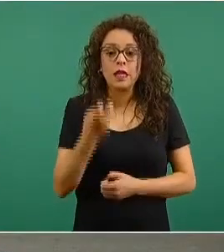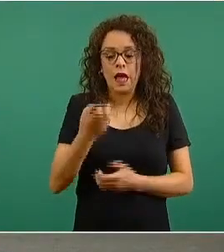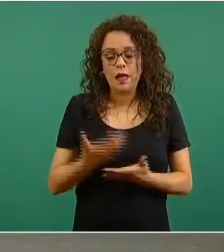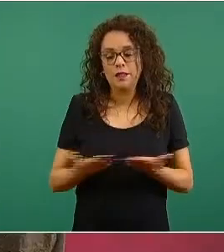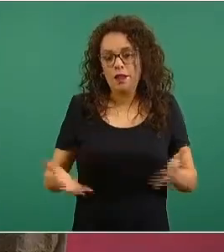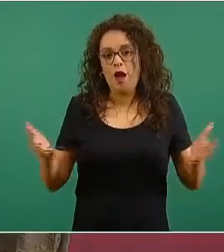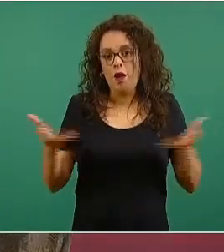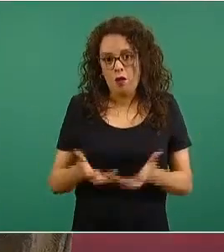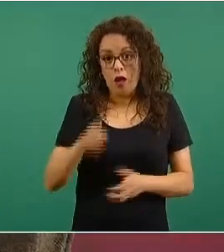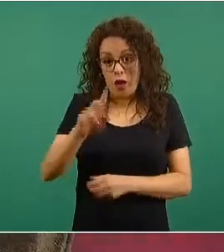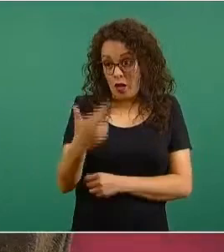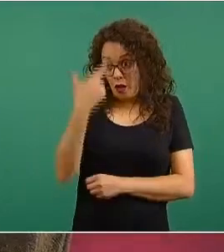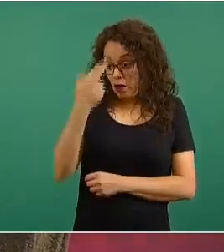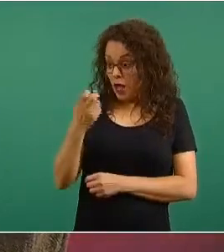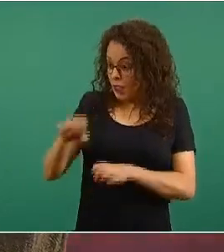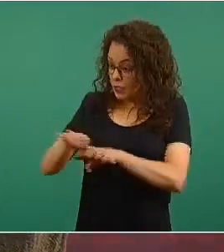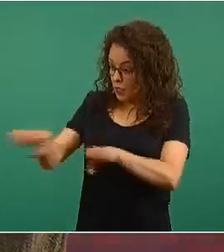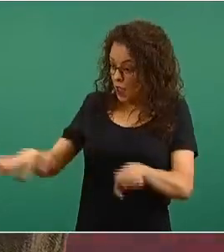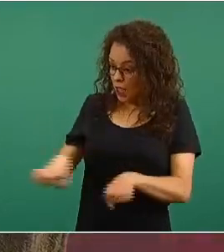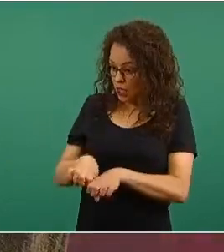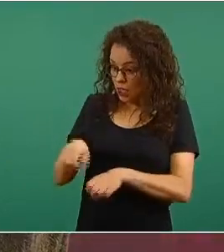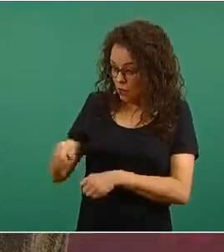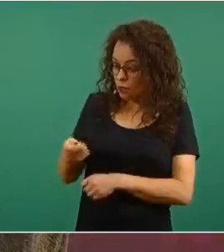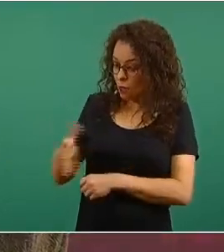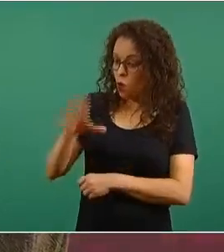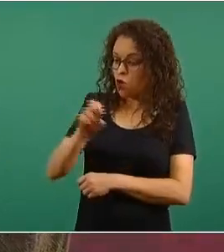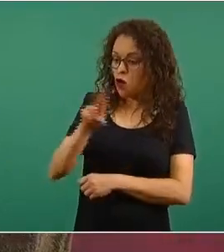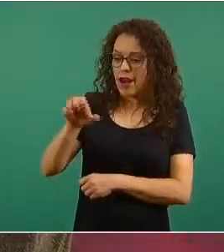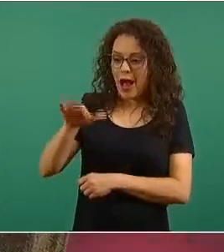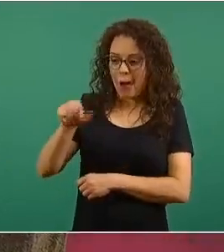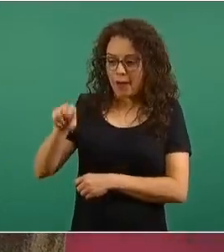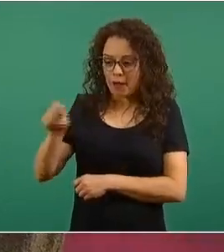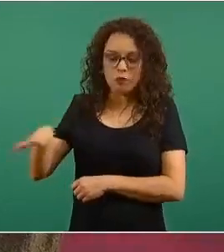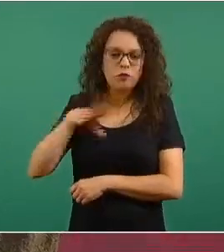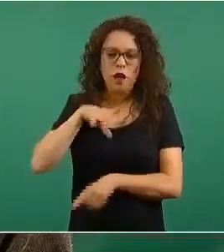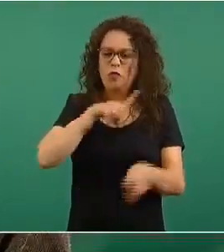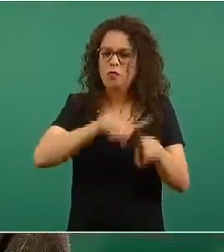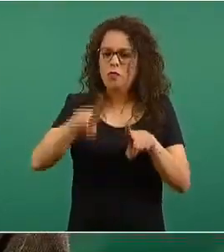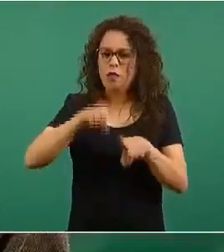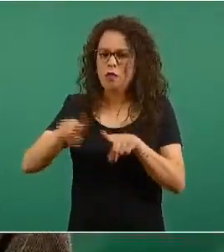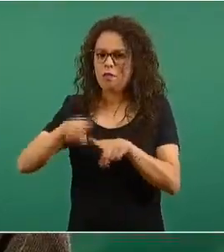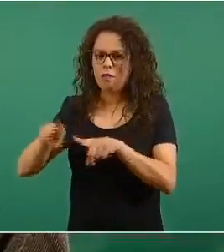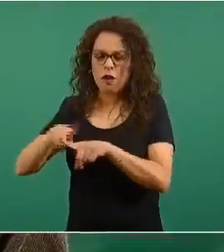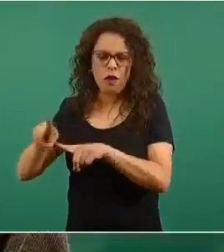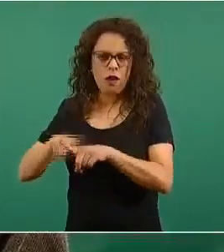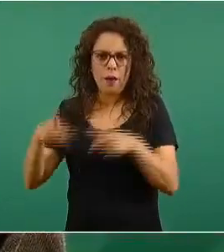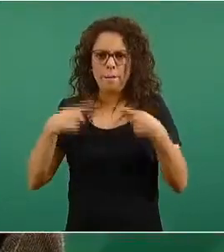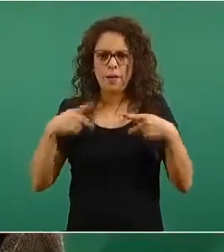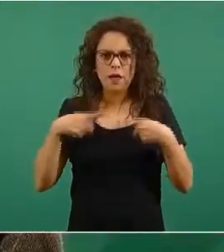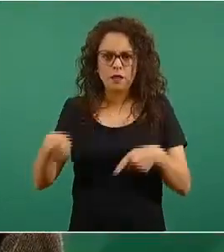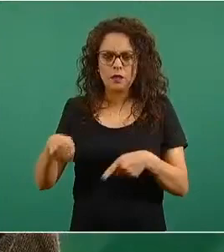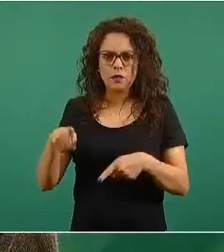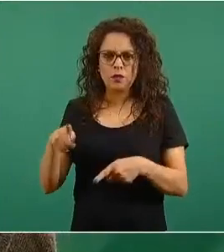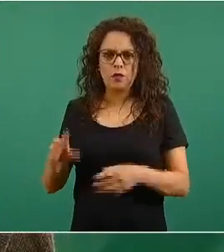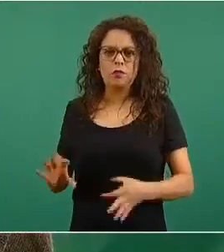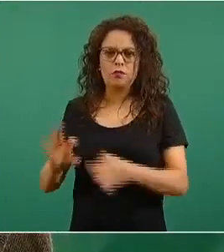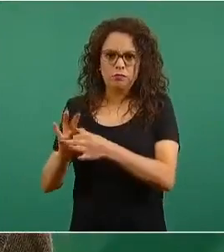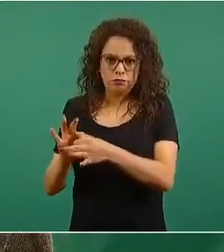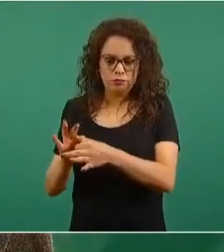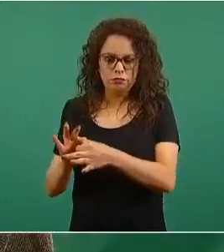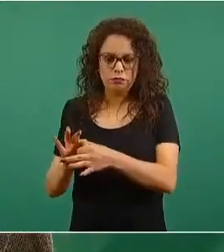Brigada Correcaminos tiene una composición mixta, hay personas que representan justamente esa